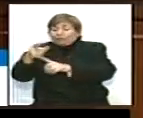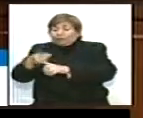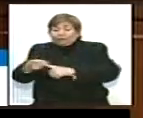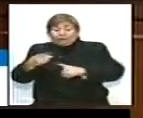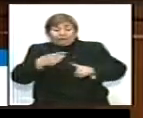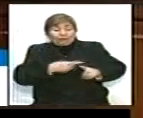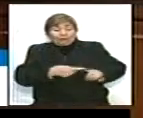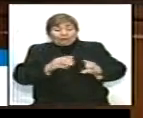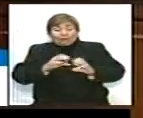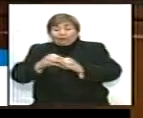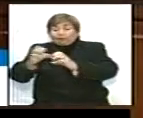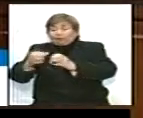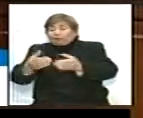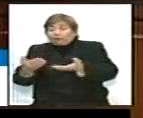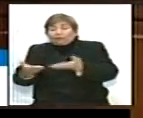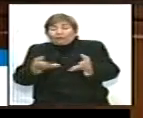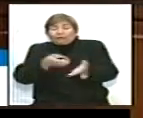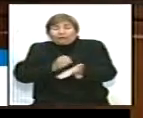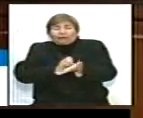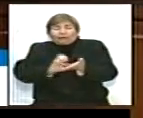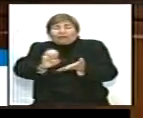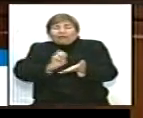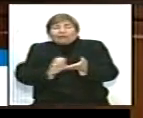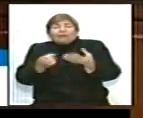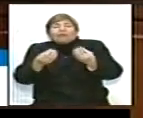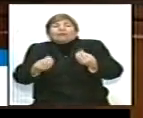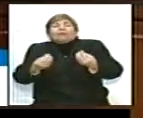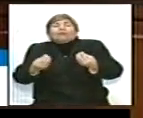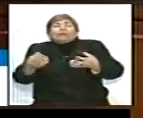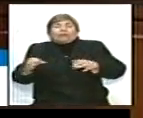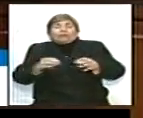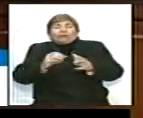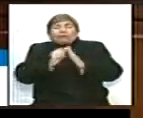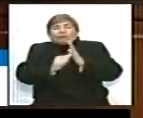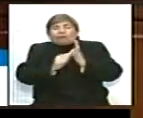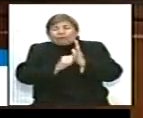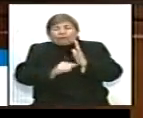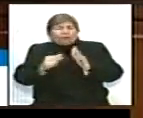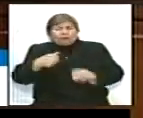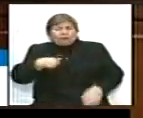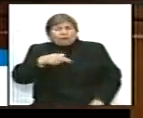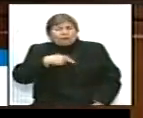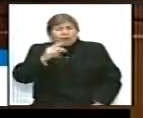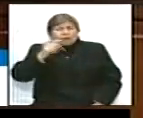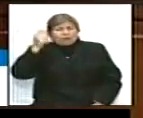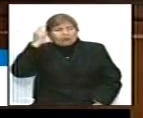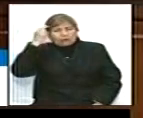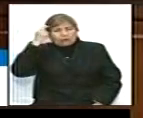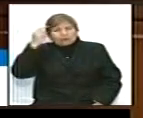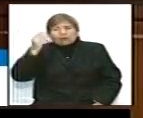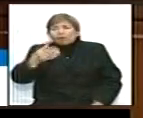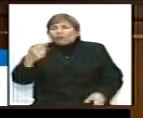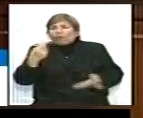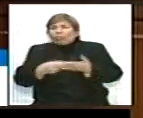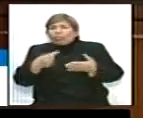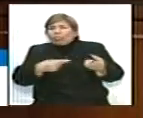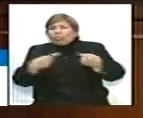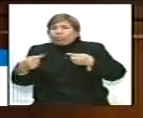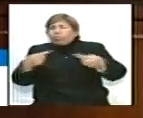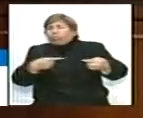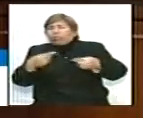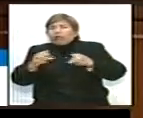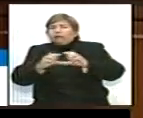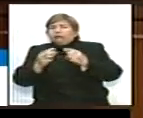bancadas para buscar nuevas estrategias pensando en la agenda país. Ya no pensemos en nosotros, ya no pensemos, presidente, en pelear las bancadas, ya